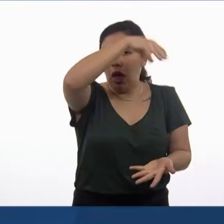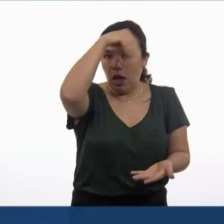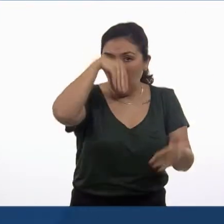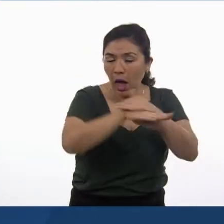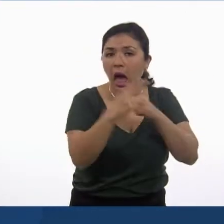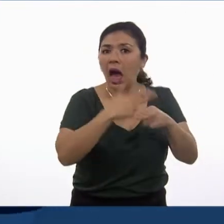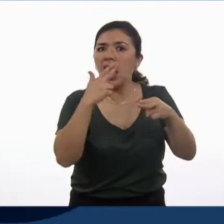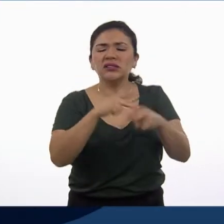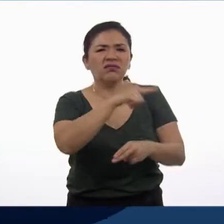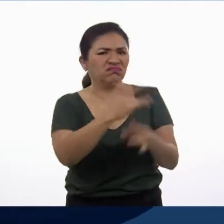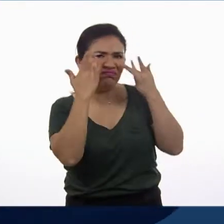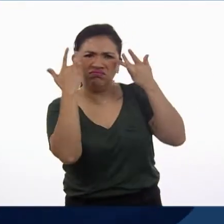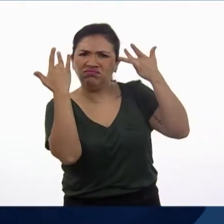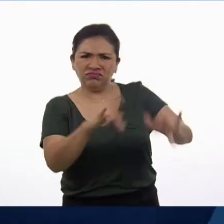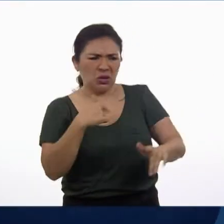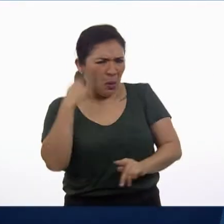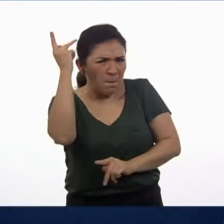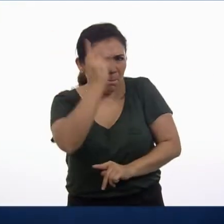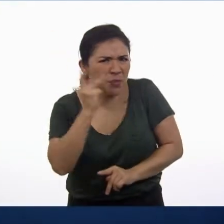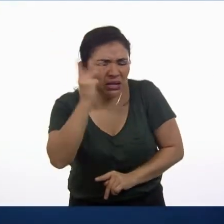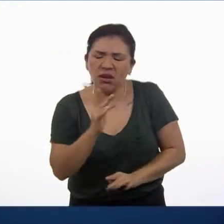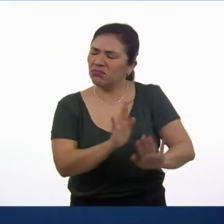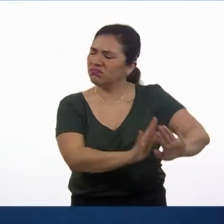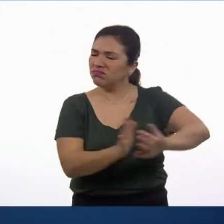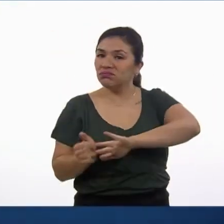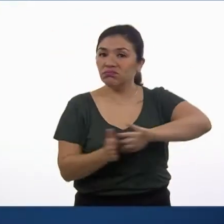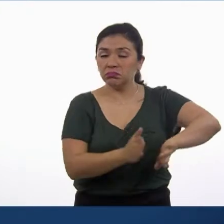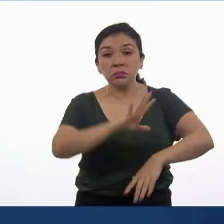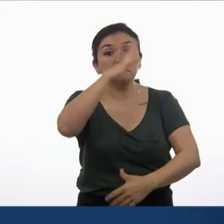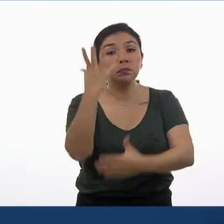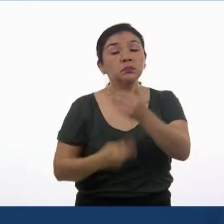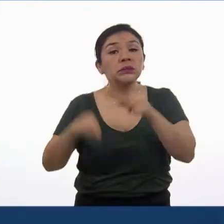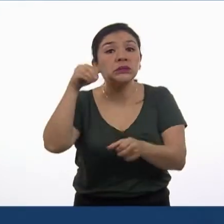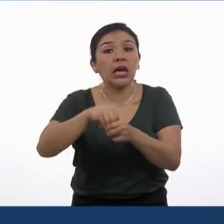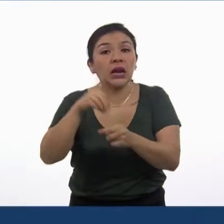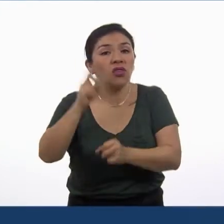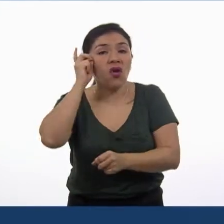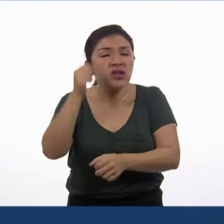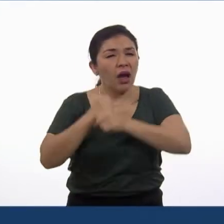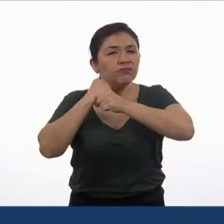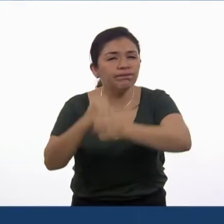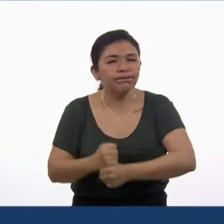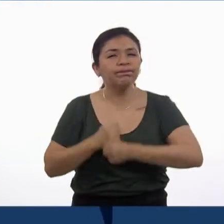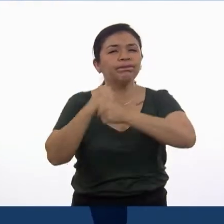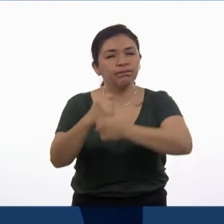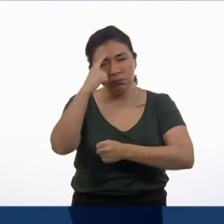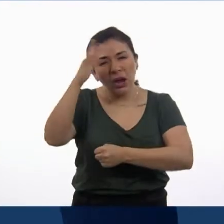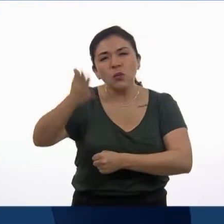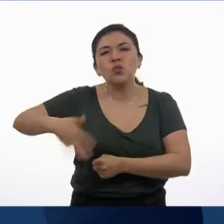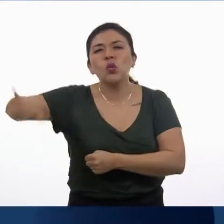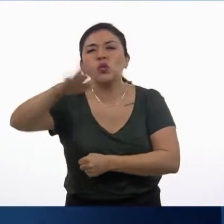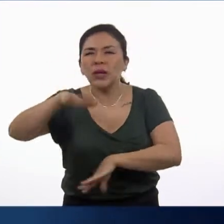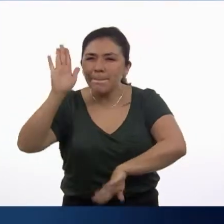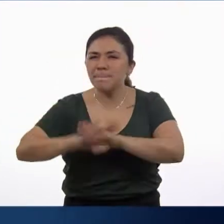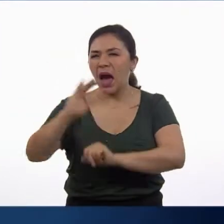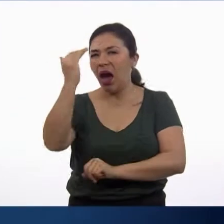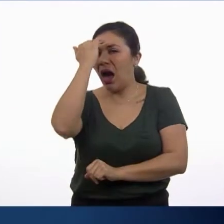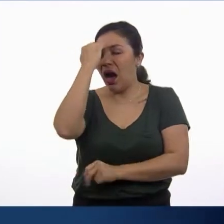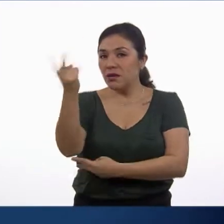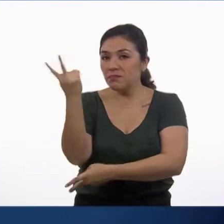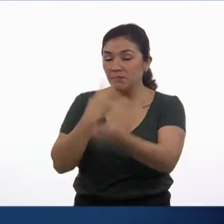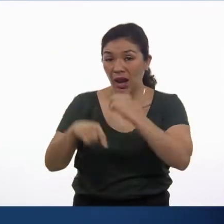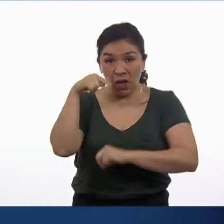que decide renunciar a su vida principesca. Huye en secreto en su caballo blanco en pos de la iluminación. La